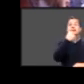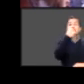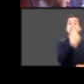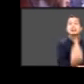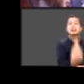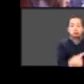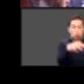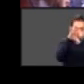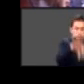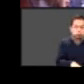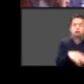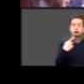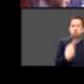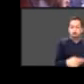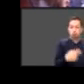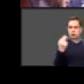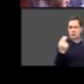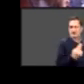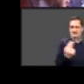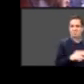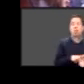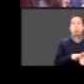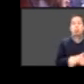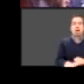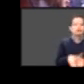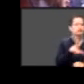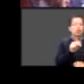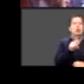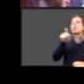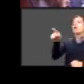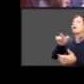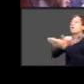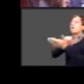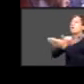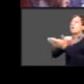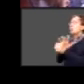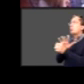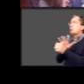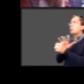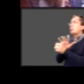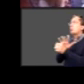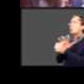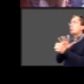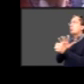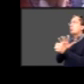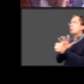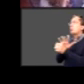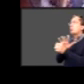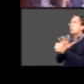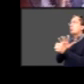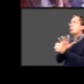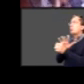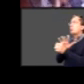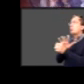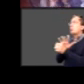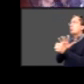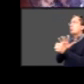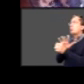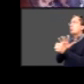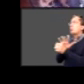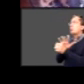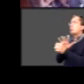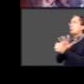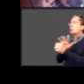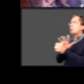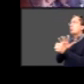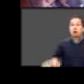existente de política pública para sustentar esta ruta integral de atenciones ¿qué significa? que